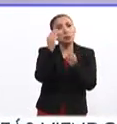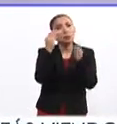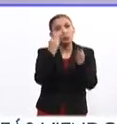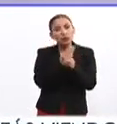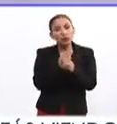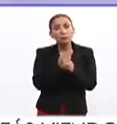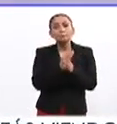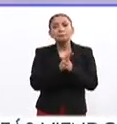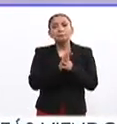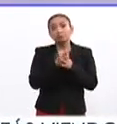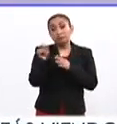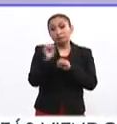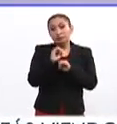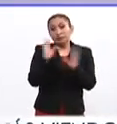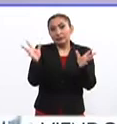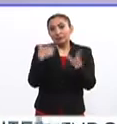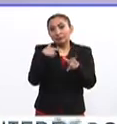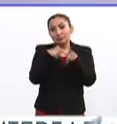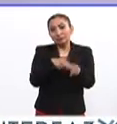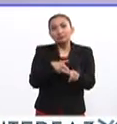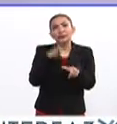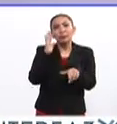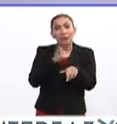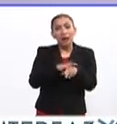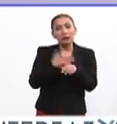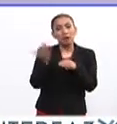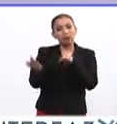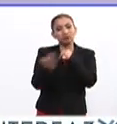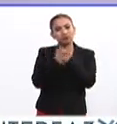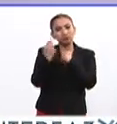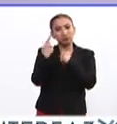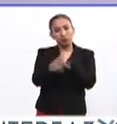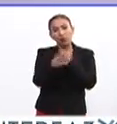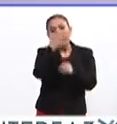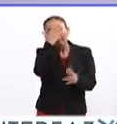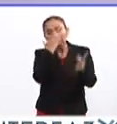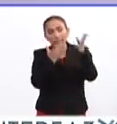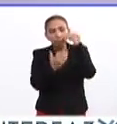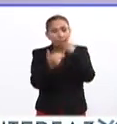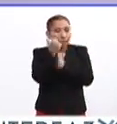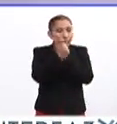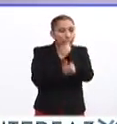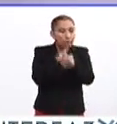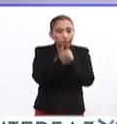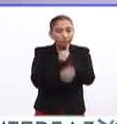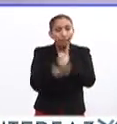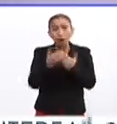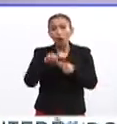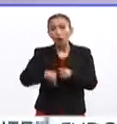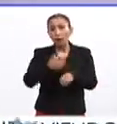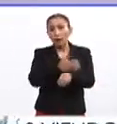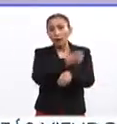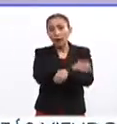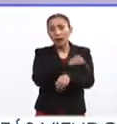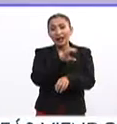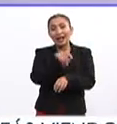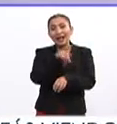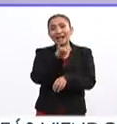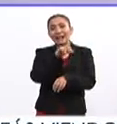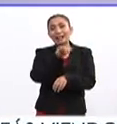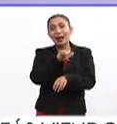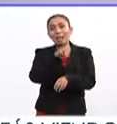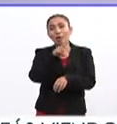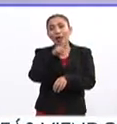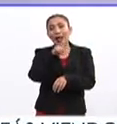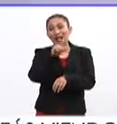mundo, donde por supuesto continúan allá o fortalecen sus competencias académicas. Hoy nos acompaña en el estudio Karina Morales